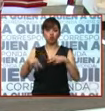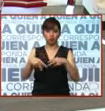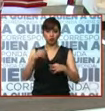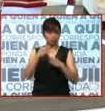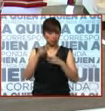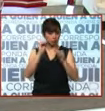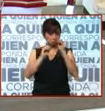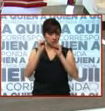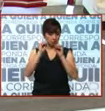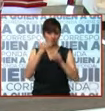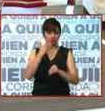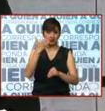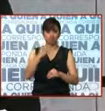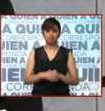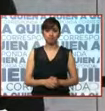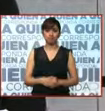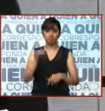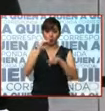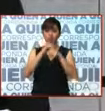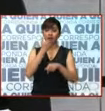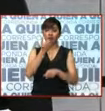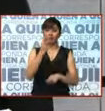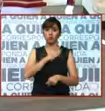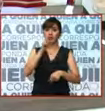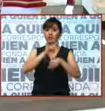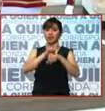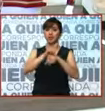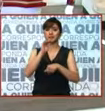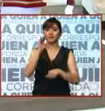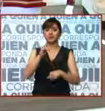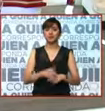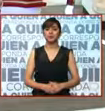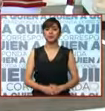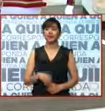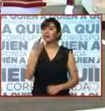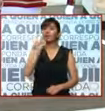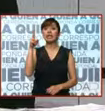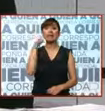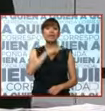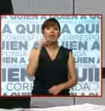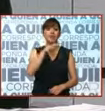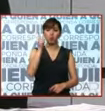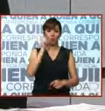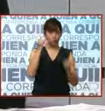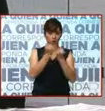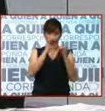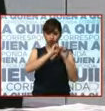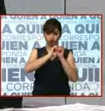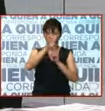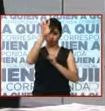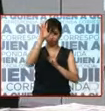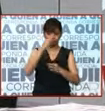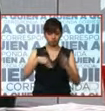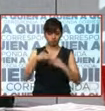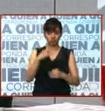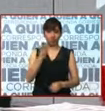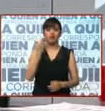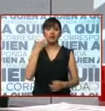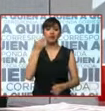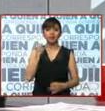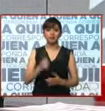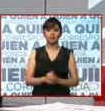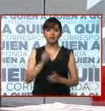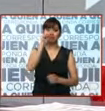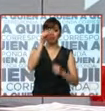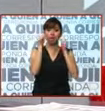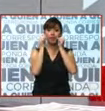el día de hoy, ¿eh? Muy bien. Bueno, pórtese bien. Buen día, hasta luego. Bien, así debe ser, rapidito, a lo que te truje, chencha, ¿eh? Gracias, muy amables. Buenas casetas